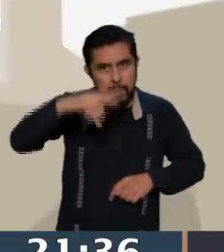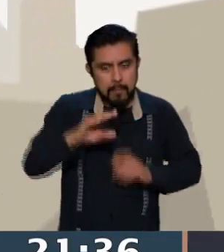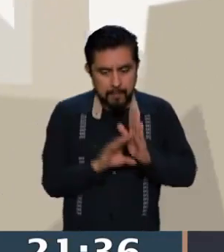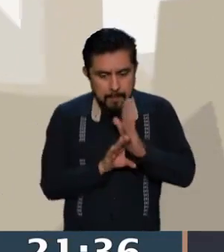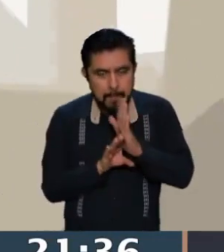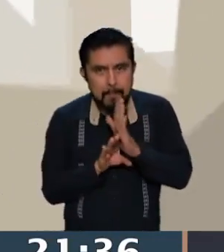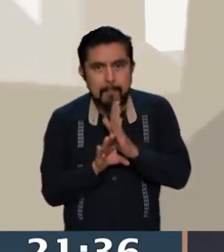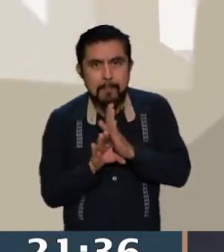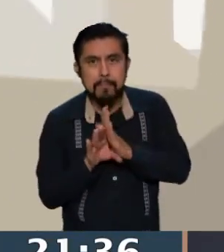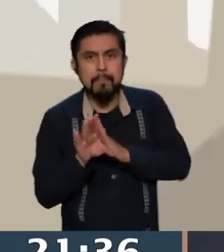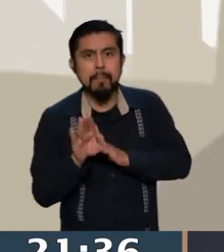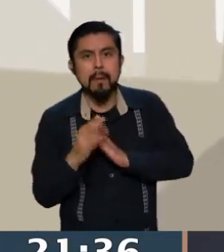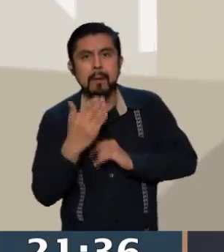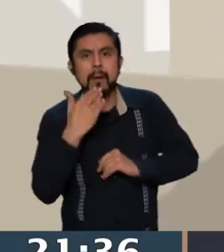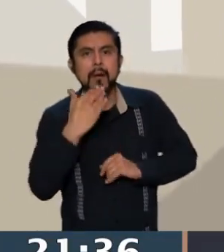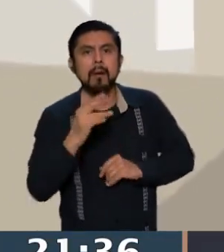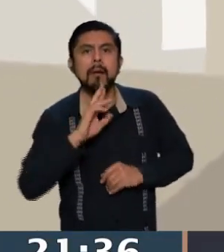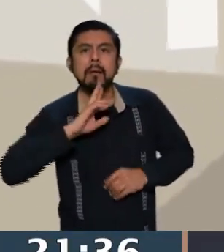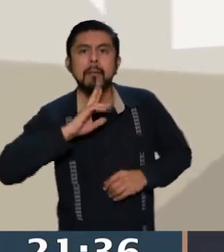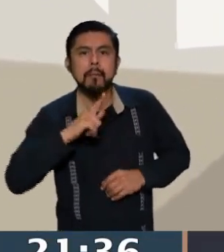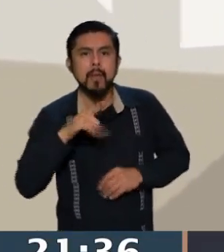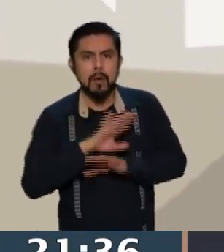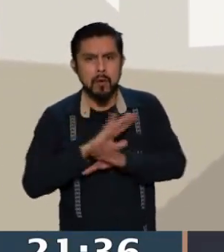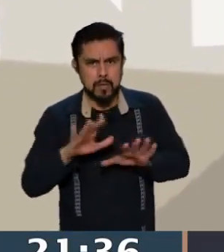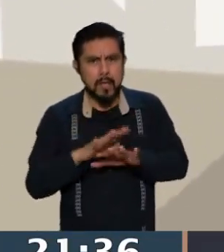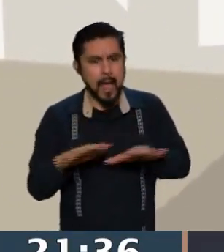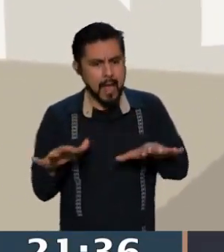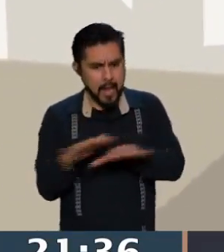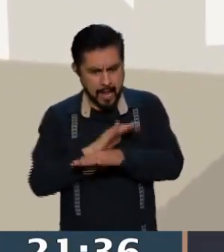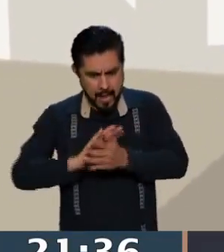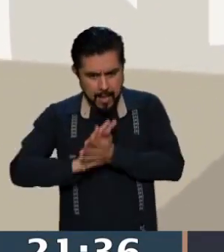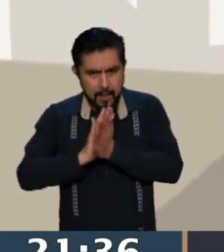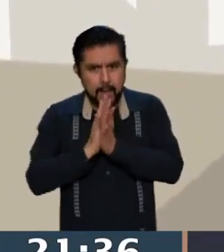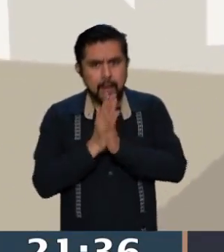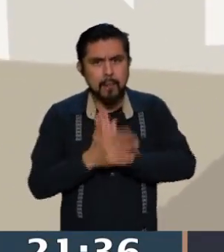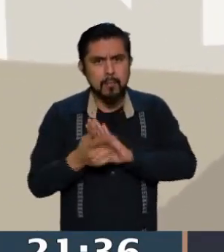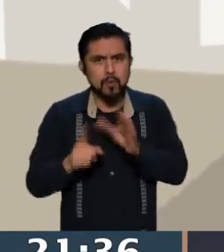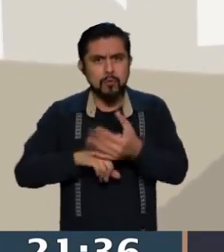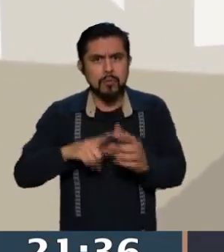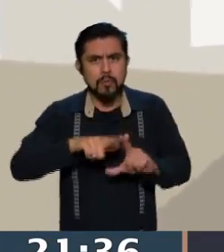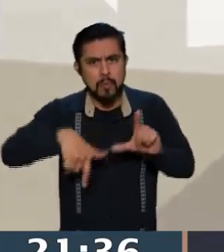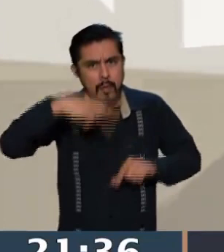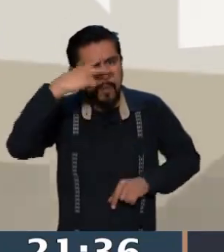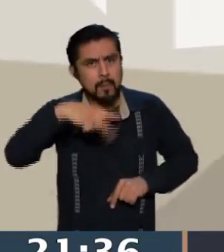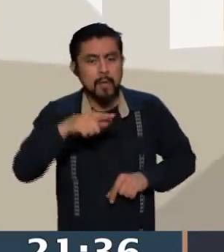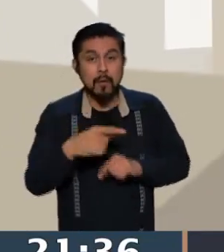son promisorios, que apuntan ya a un cambio en términos de la estructura y que, ojo,